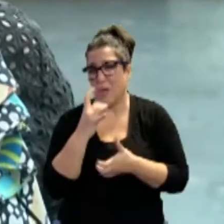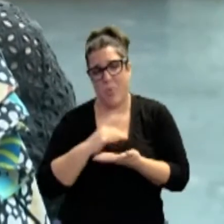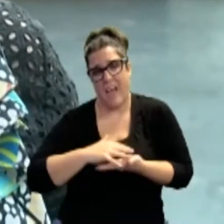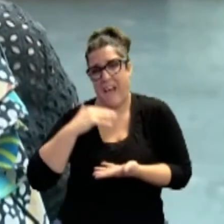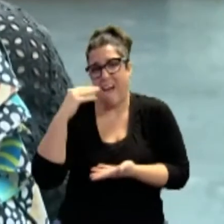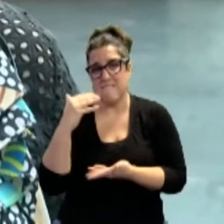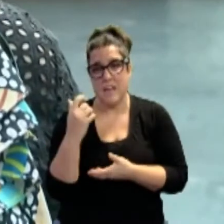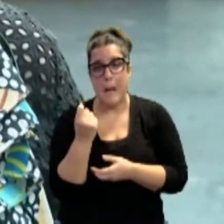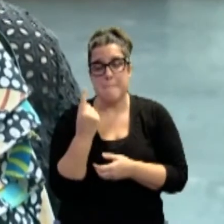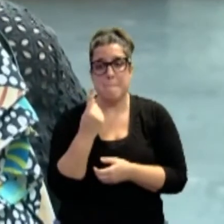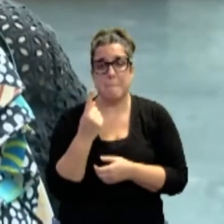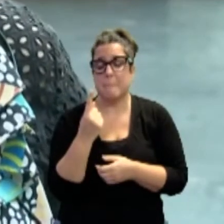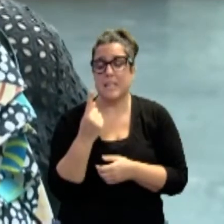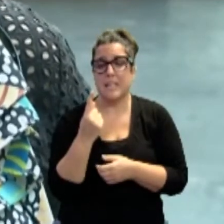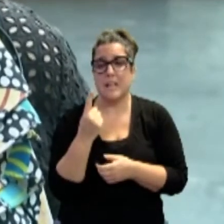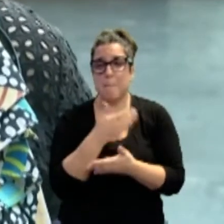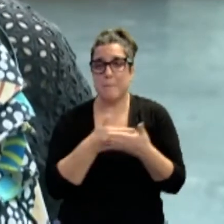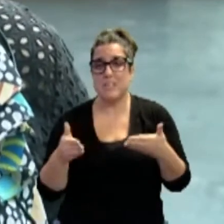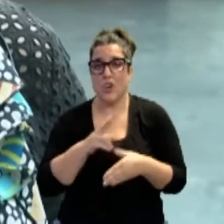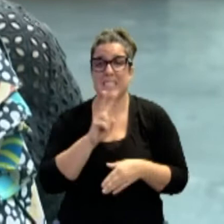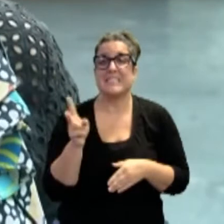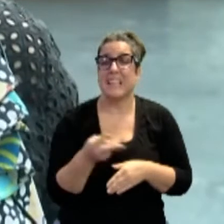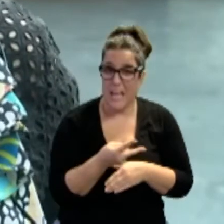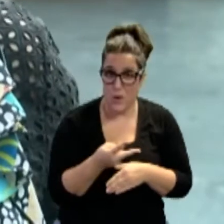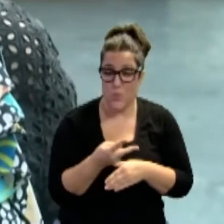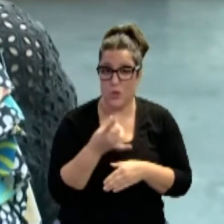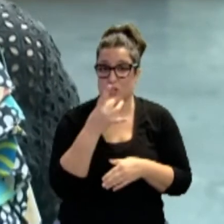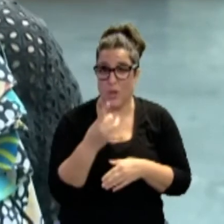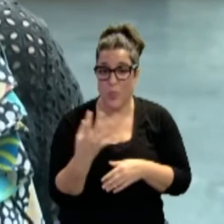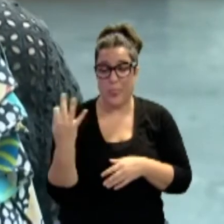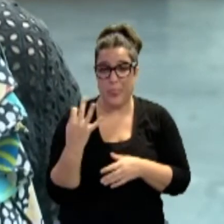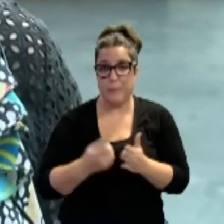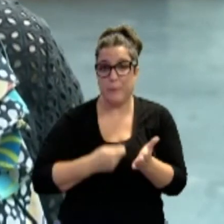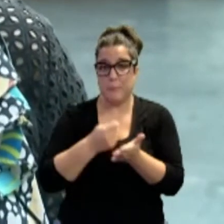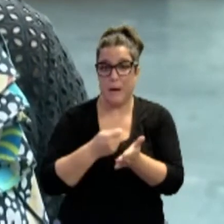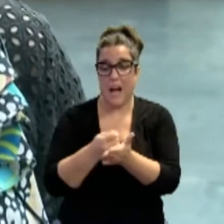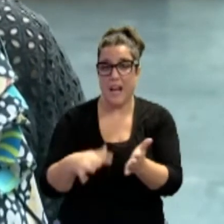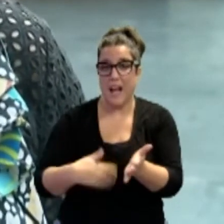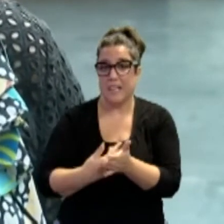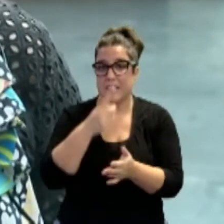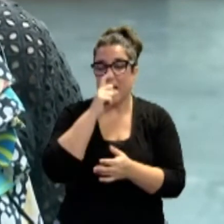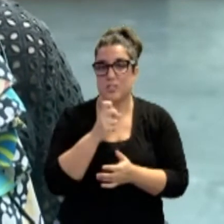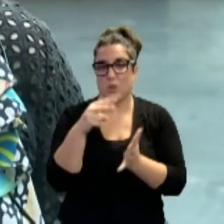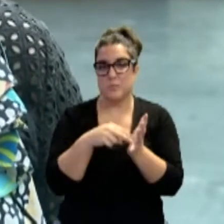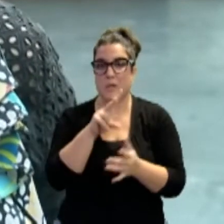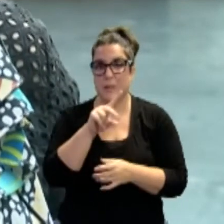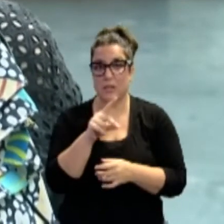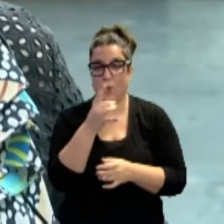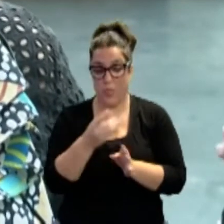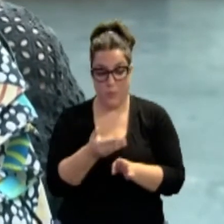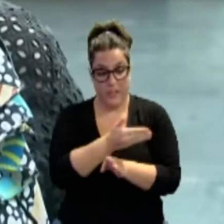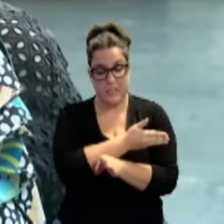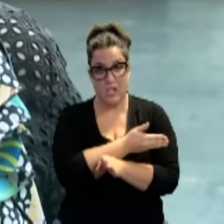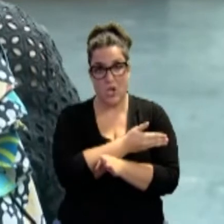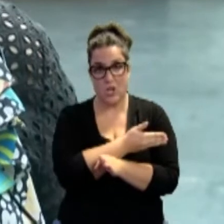Esos 1.000 euros que hay que pagar, perdón, esos 1.000 millones de euros de deuda que tendremos que pagar hasta el 2021 de deuda anterior,